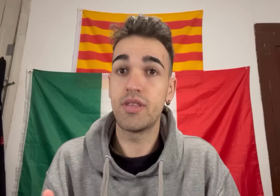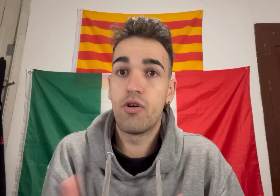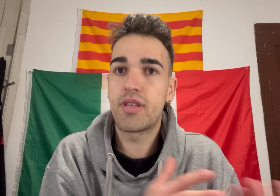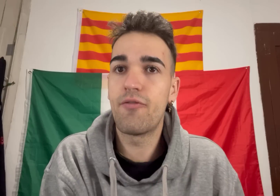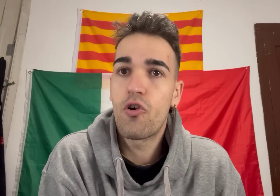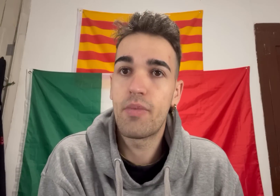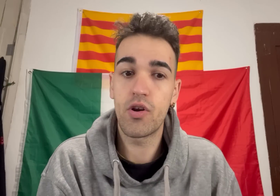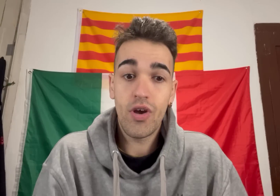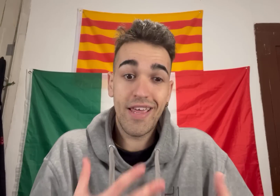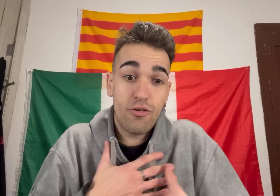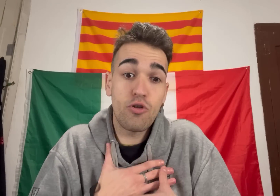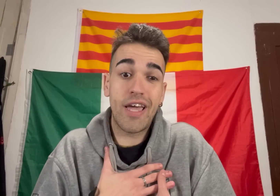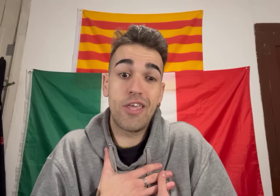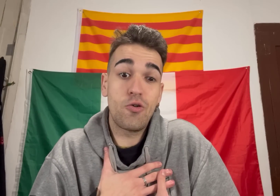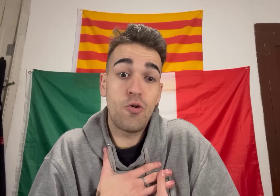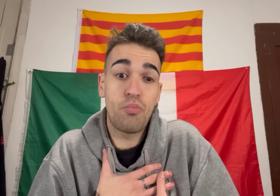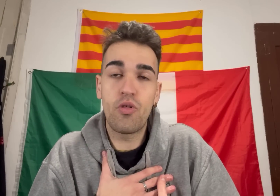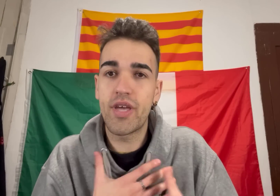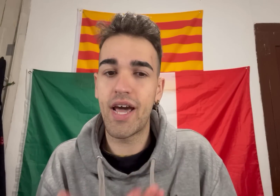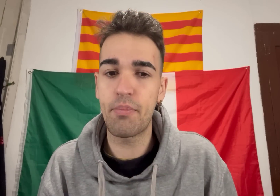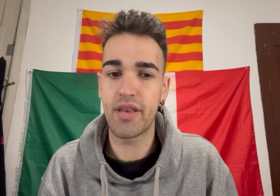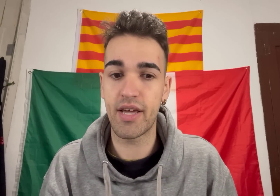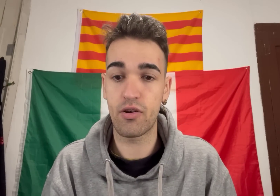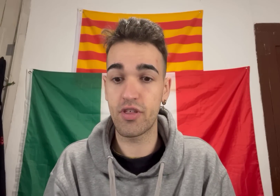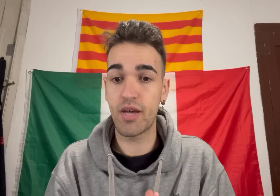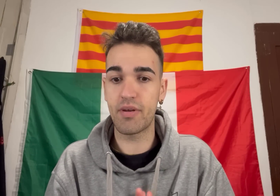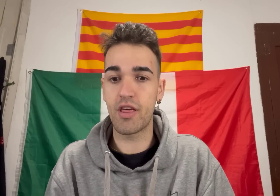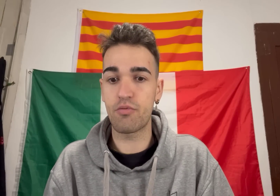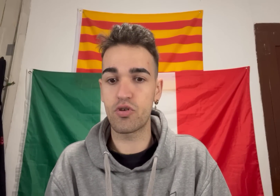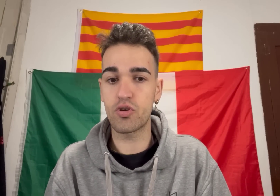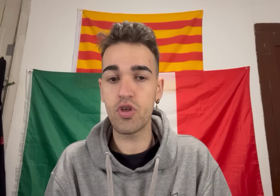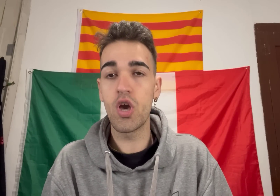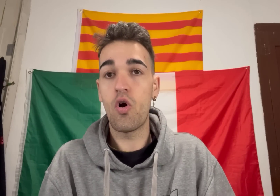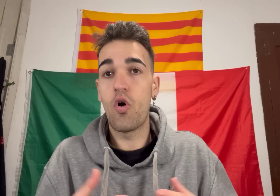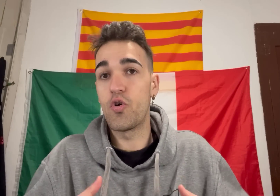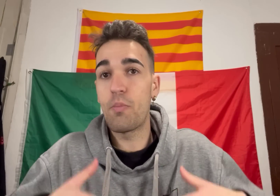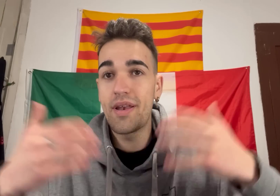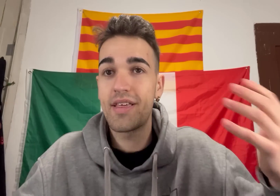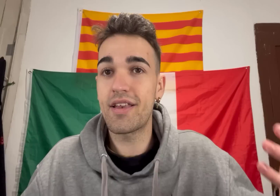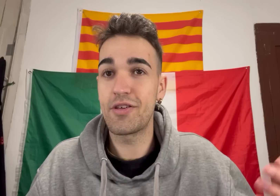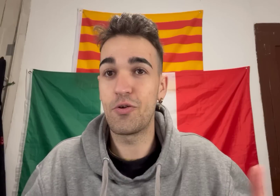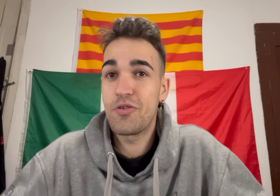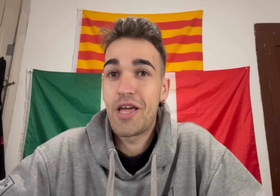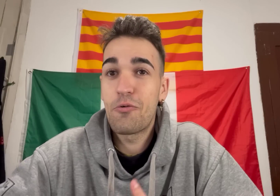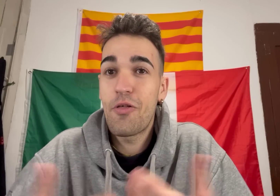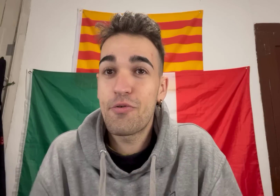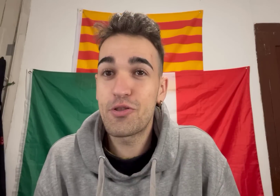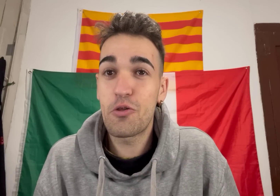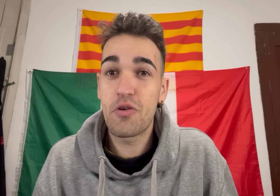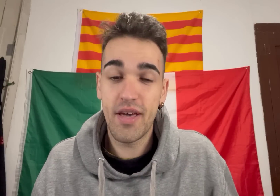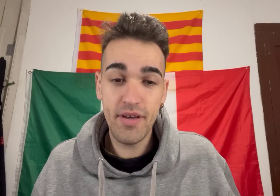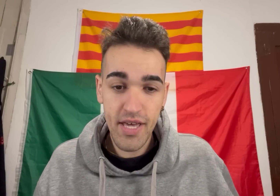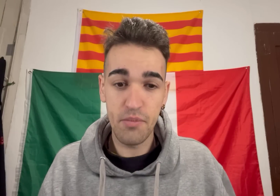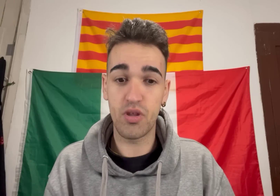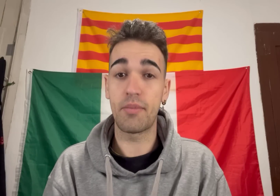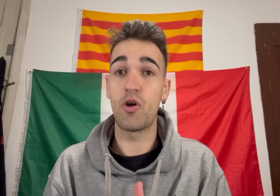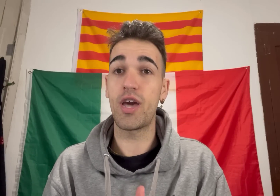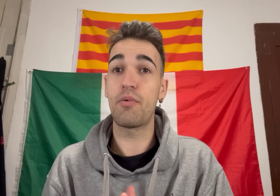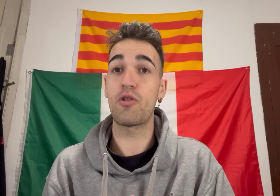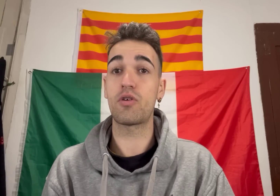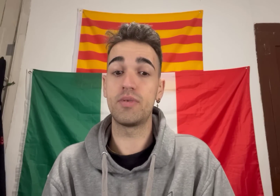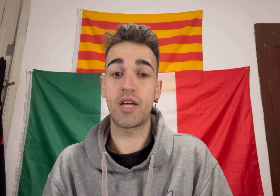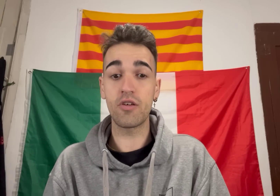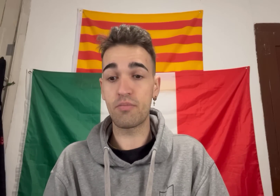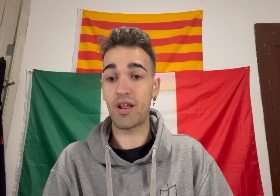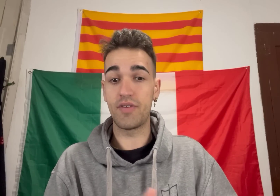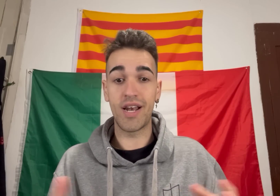hecho de otra forma, ¿no? Eso es lo que yo puedo llegar a pensar. No sé qué penséis vosotros o no pensar, sino si alguno de vosotros lo sabe, pues que me lo deje